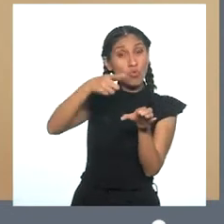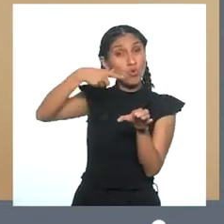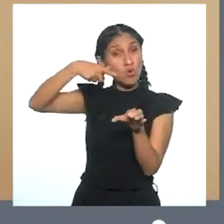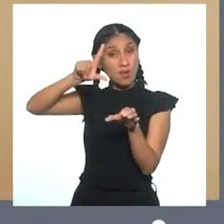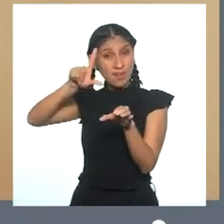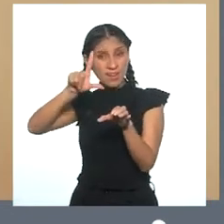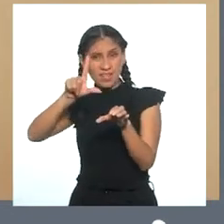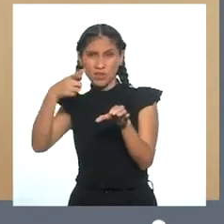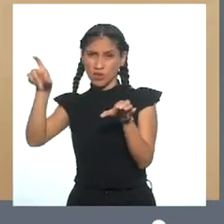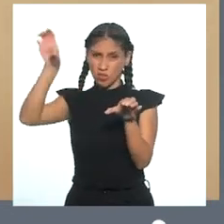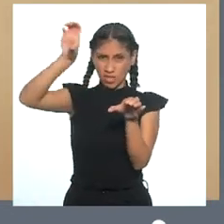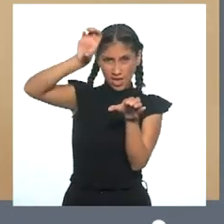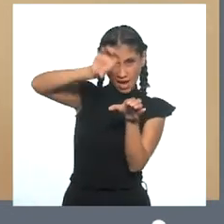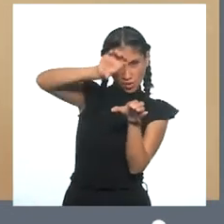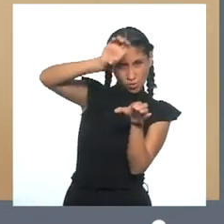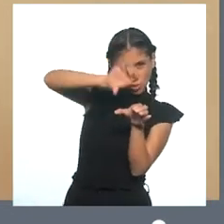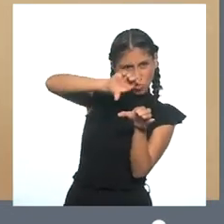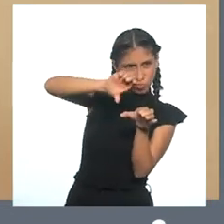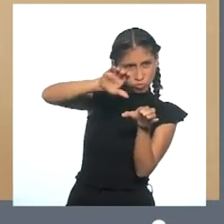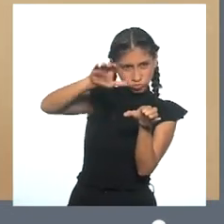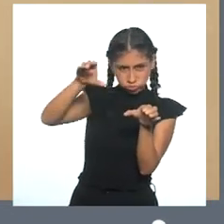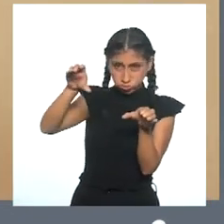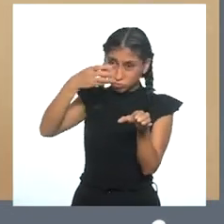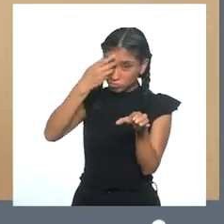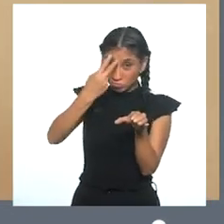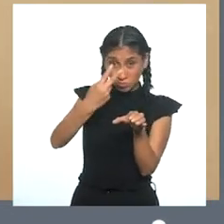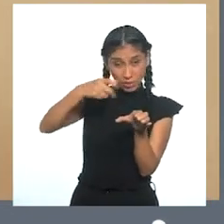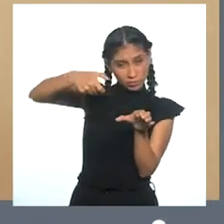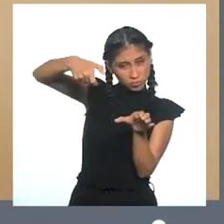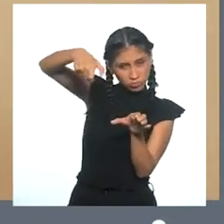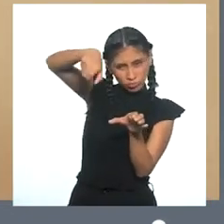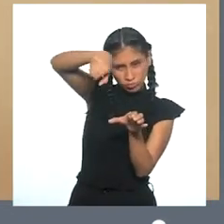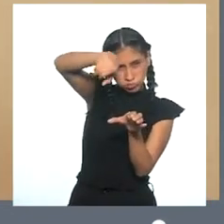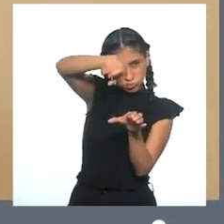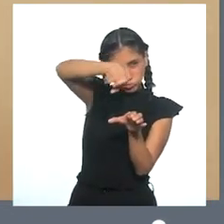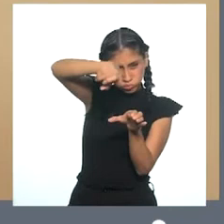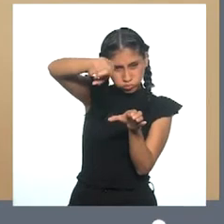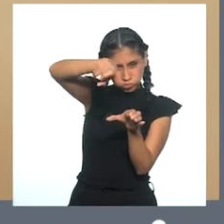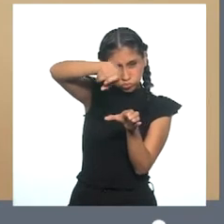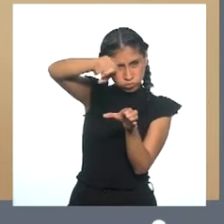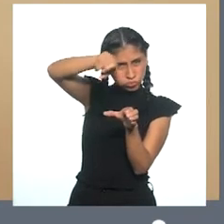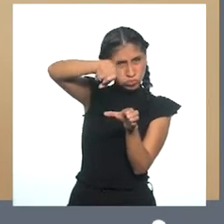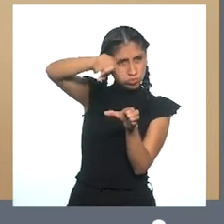con el total de agua. ¿Ven?